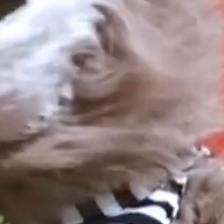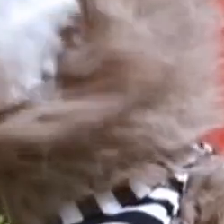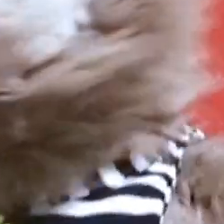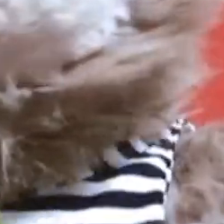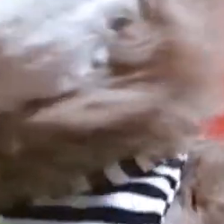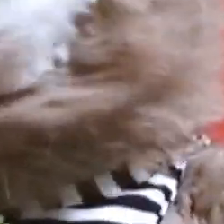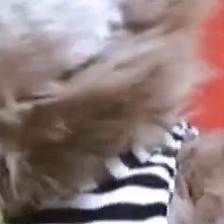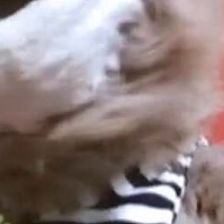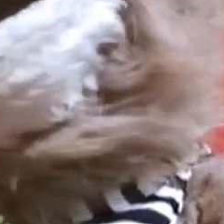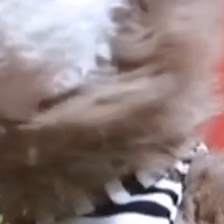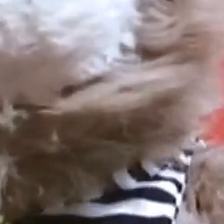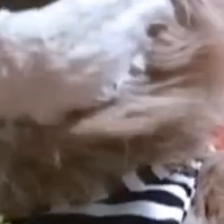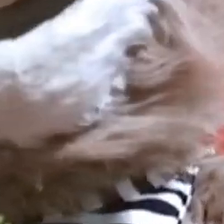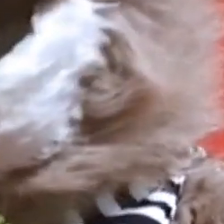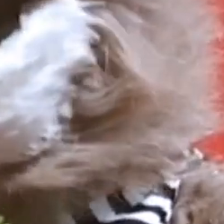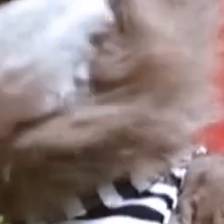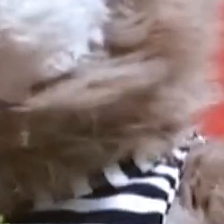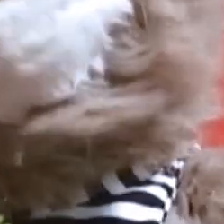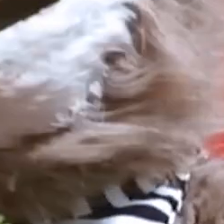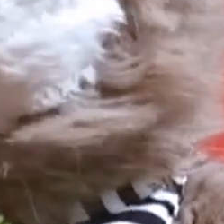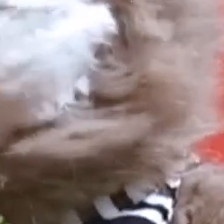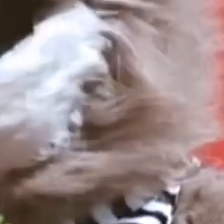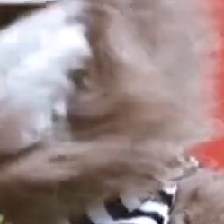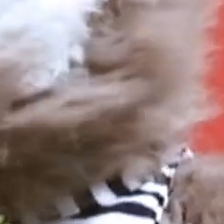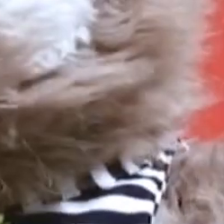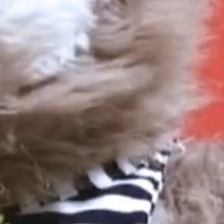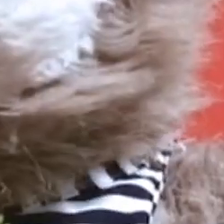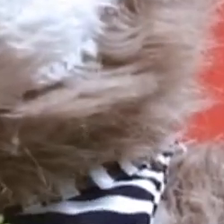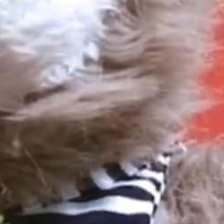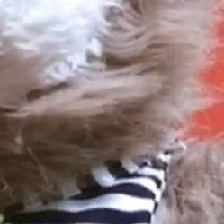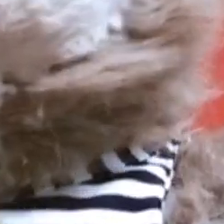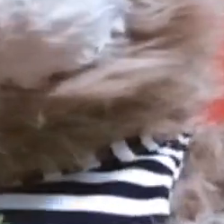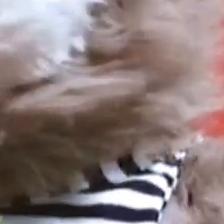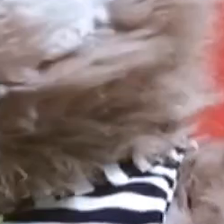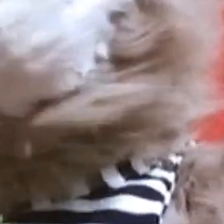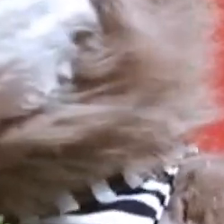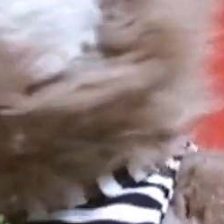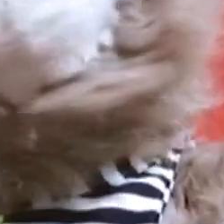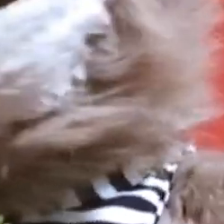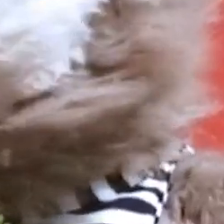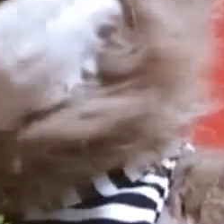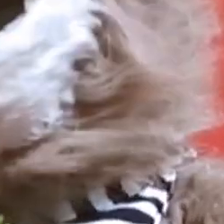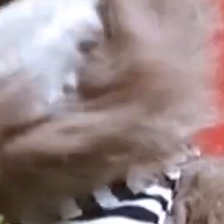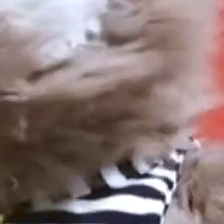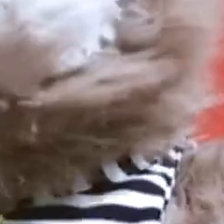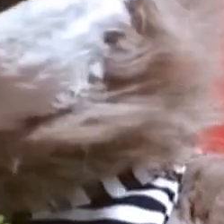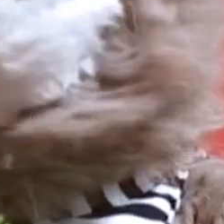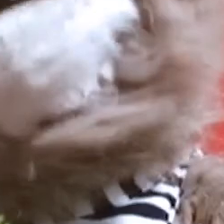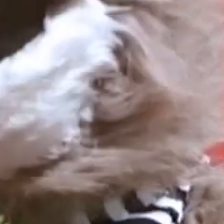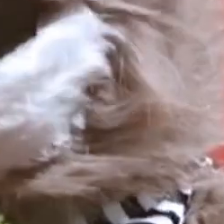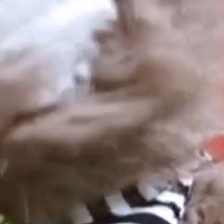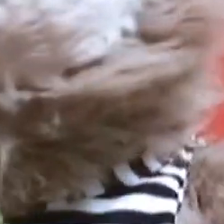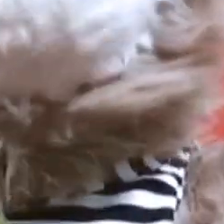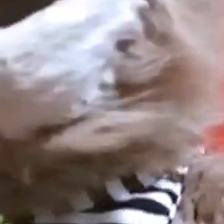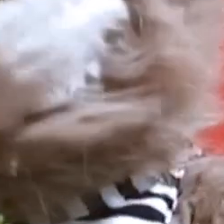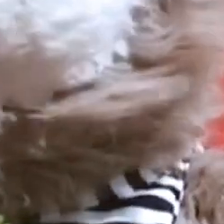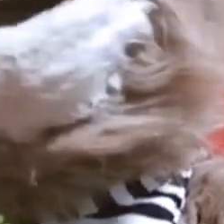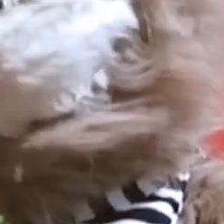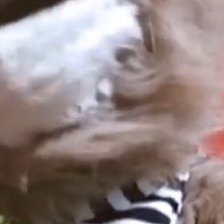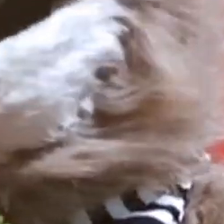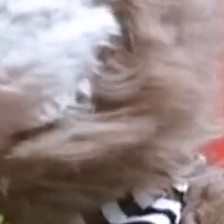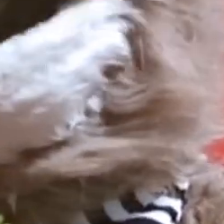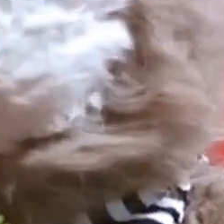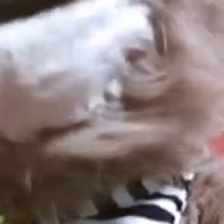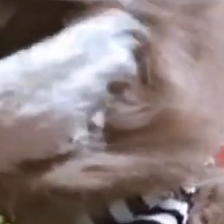los bosques son lugares bellos y mágicos. Son entidades vivientes necesarias para